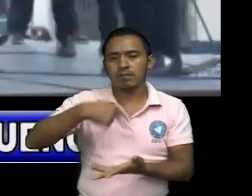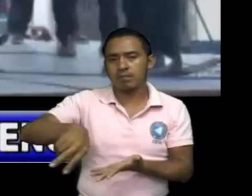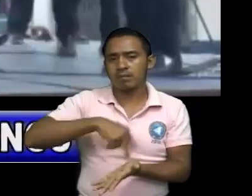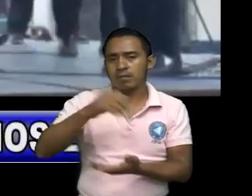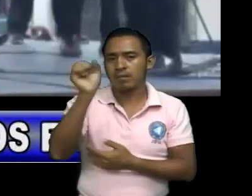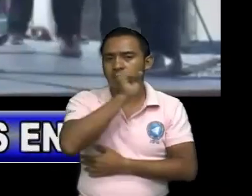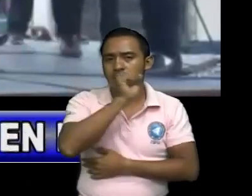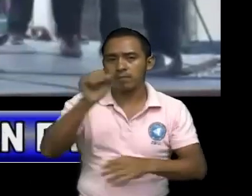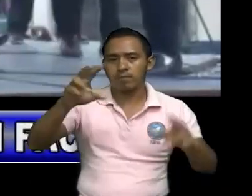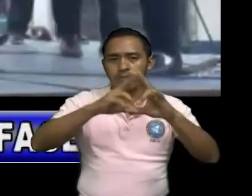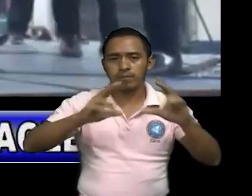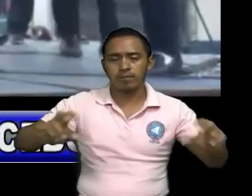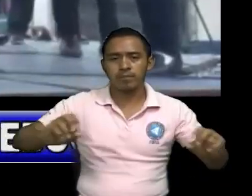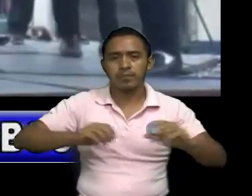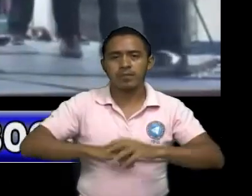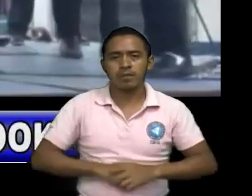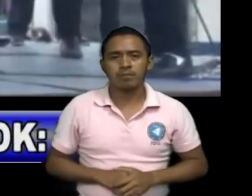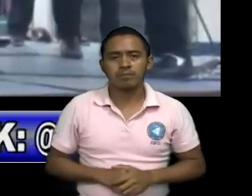nicaragüense.